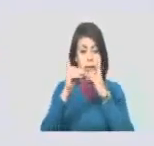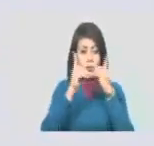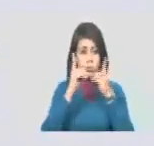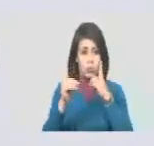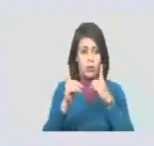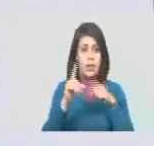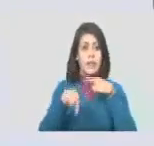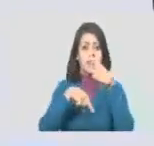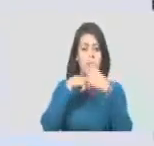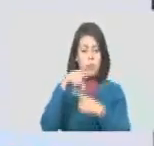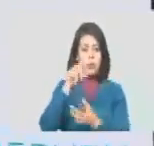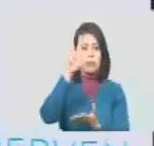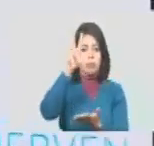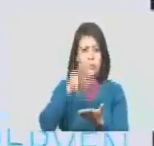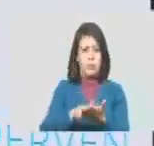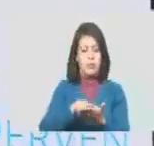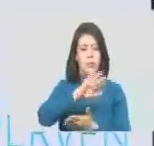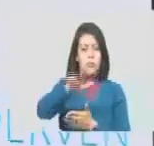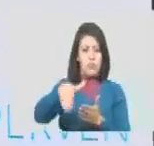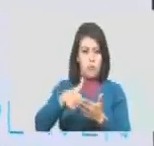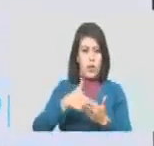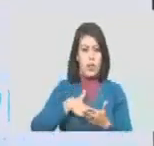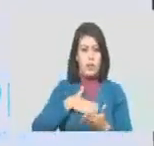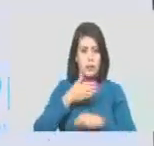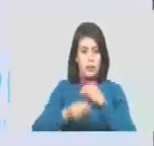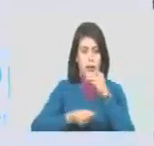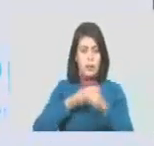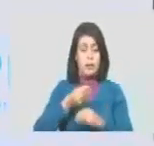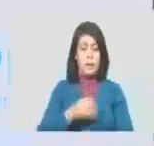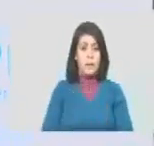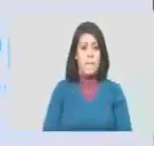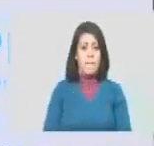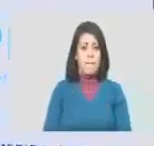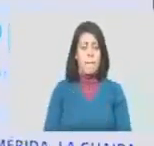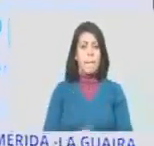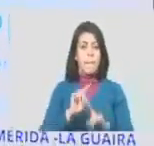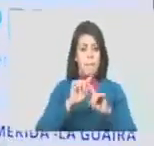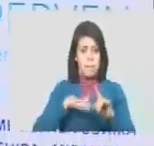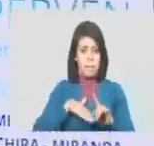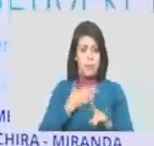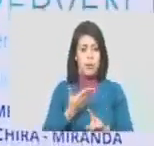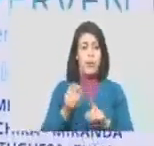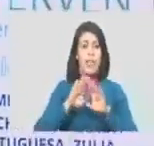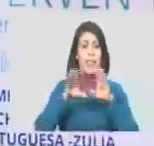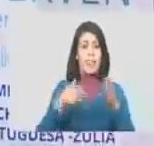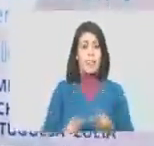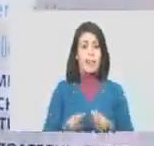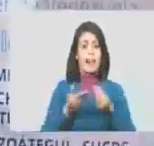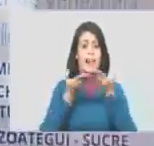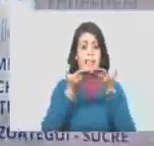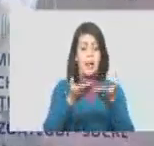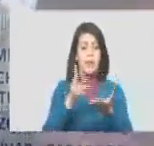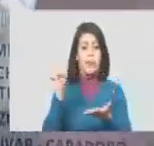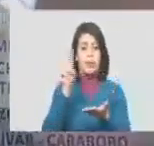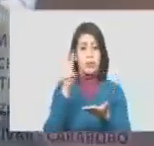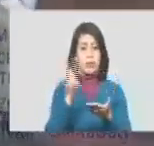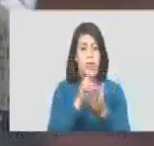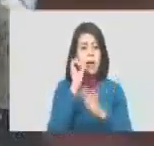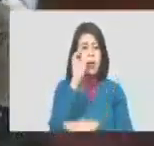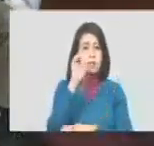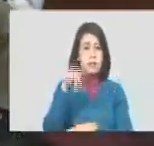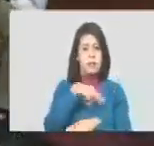y íbamos a hacer todo lo posible para que se aprobara y para que fuera el regalo que Venezuela y su